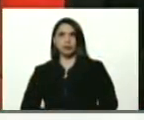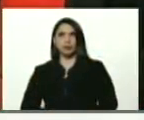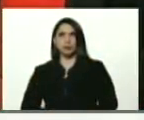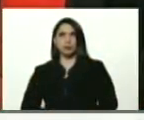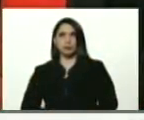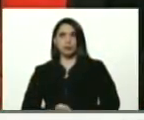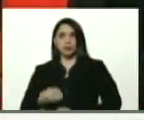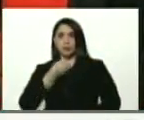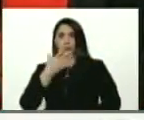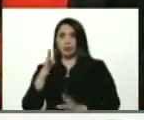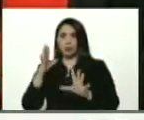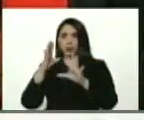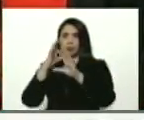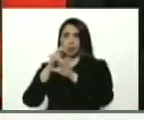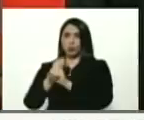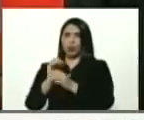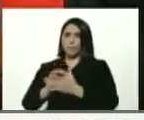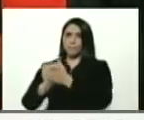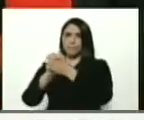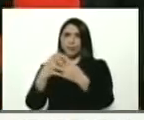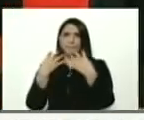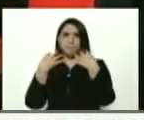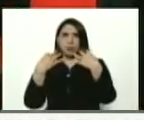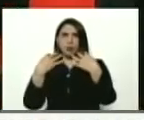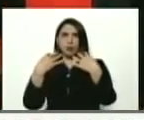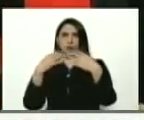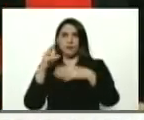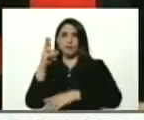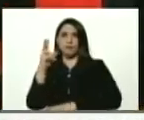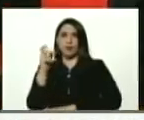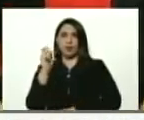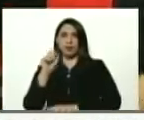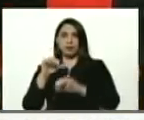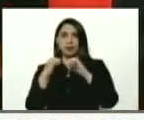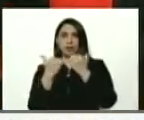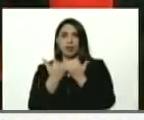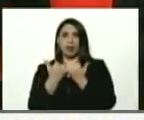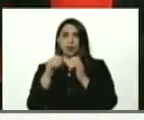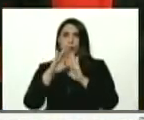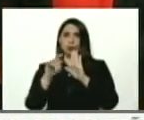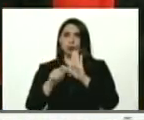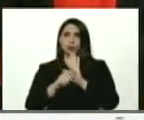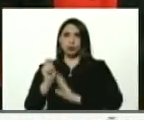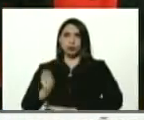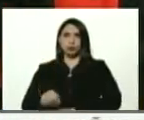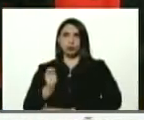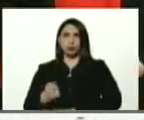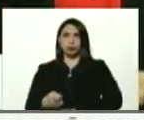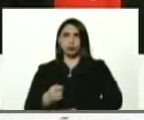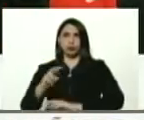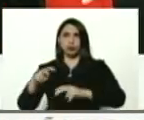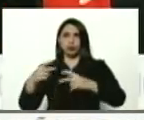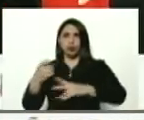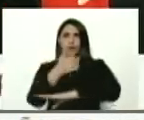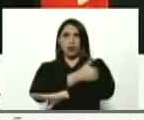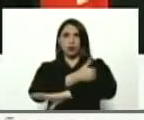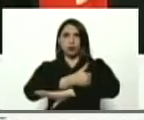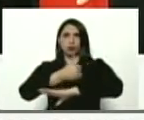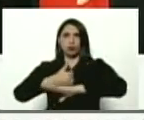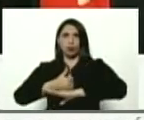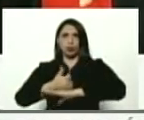Muy buenas noches, amigos televidentes. Este viernes, la Sala Constitucional del Tribunal Supremo de Justicia ha designado las nuevas autoridades del